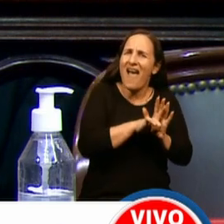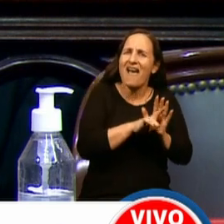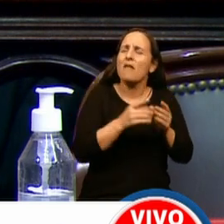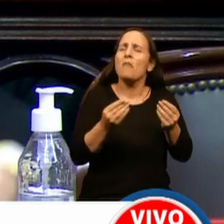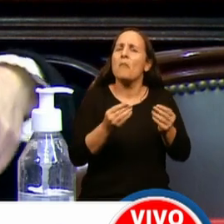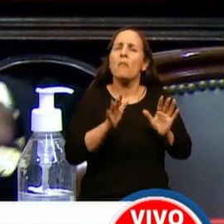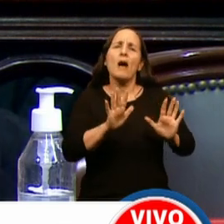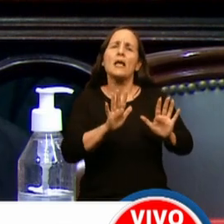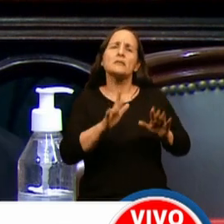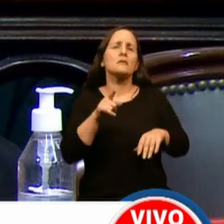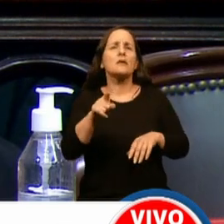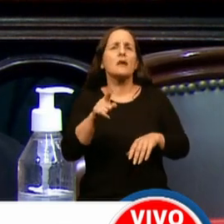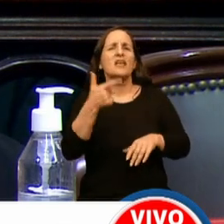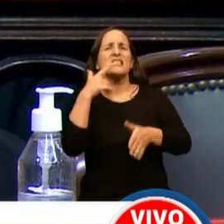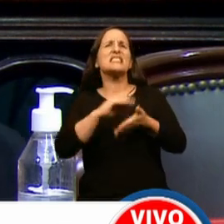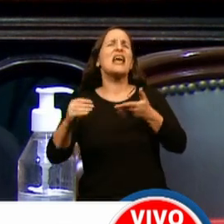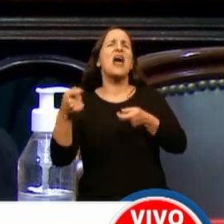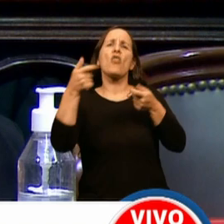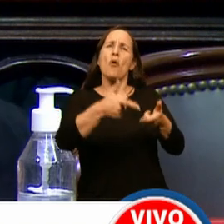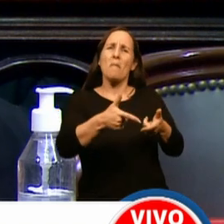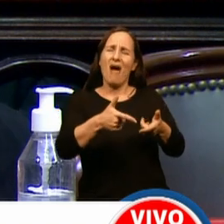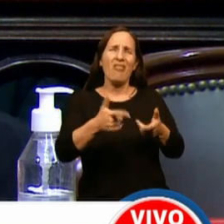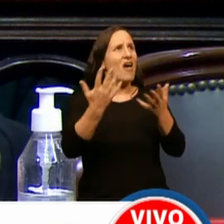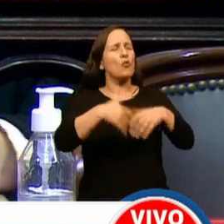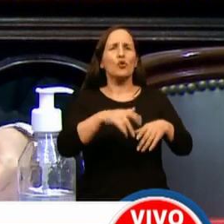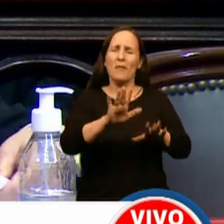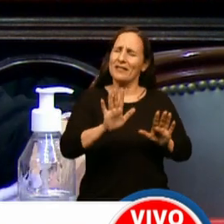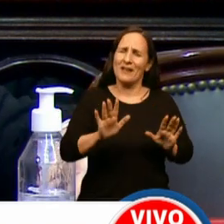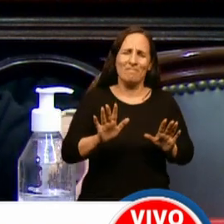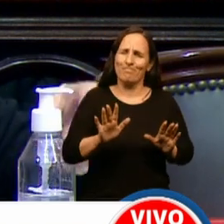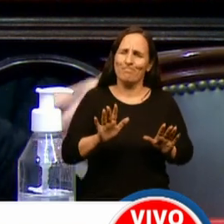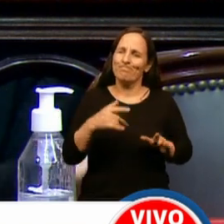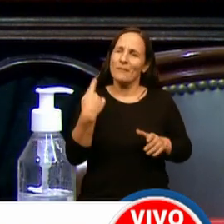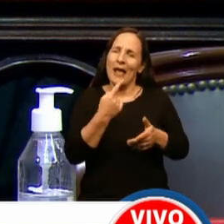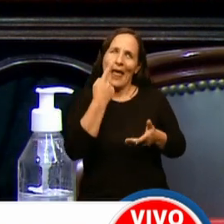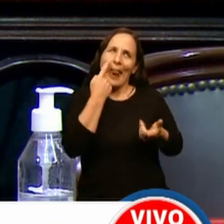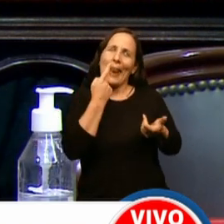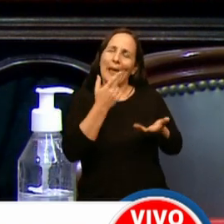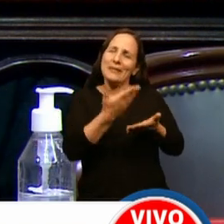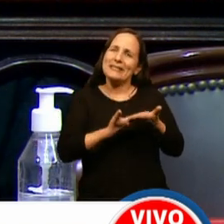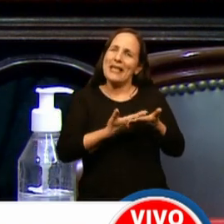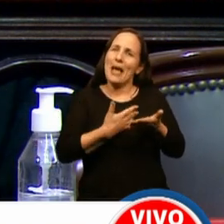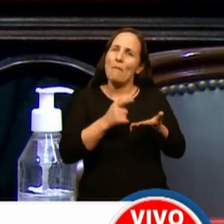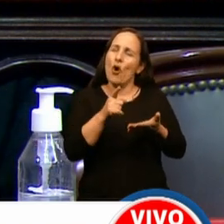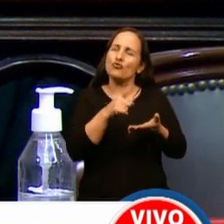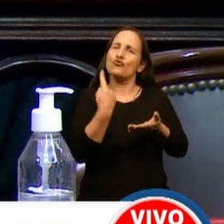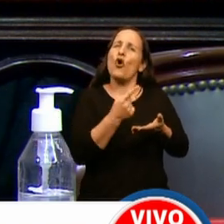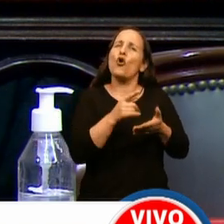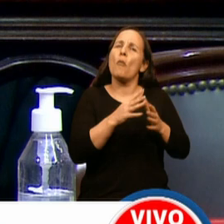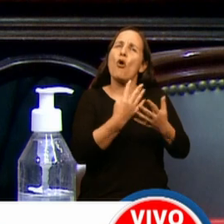por unanimidad el senado realmente revisemos entonces el rol que tenemos como cámara baja